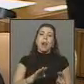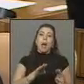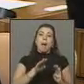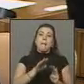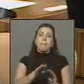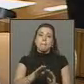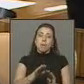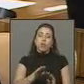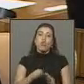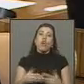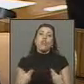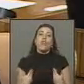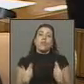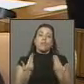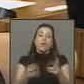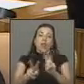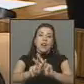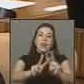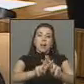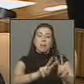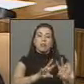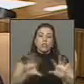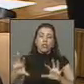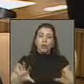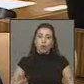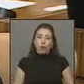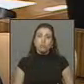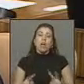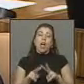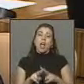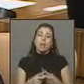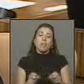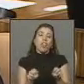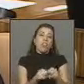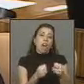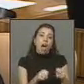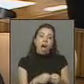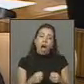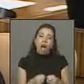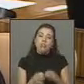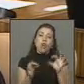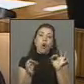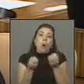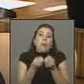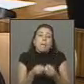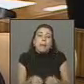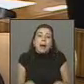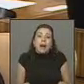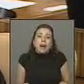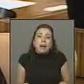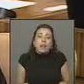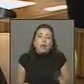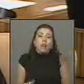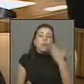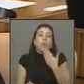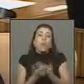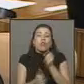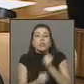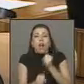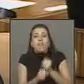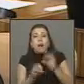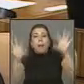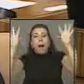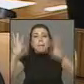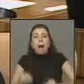de la reposición y reparación de equipamientos y herramientas dañadas o perdidas durante las tareas de extinción del